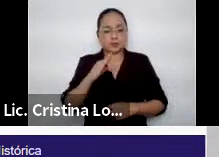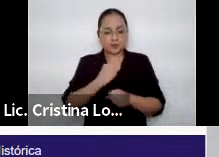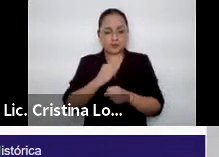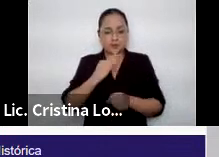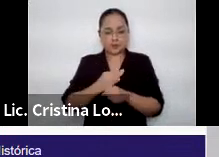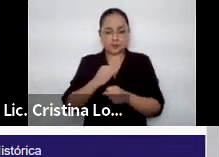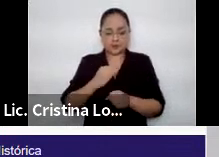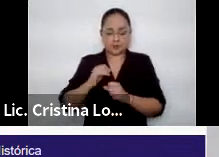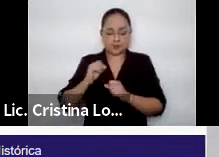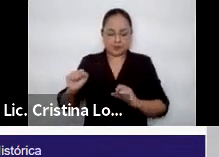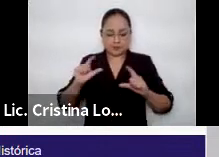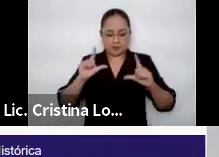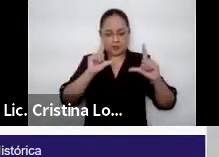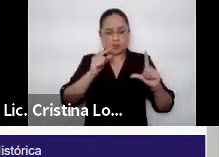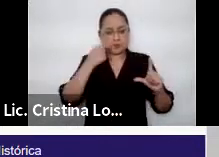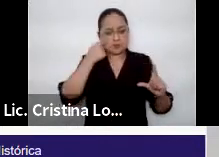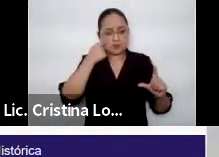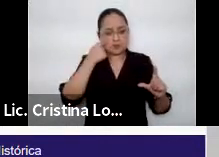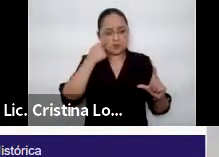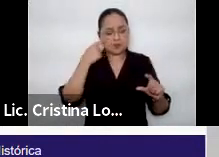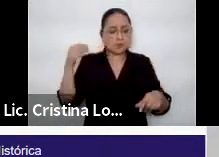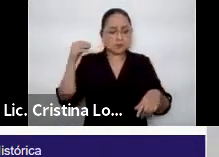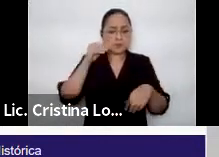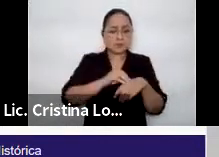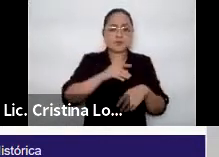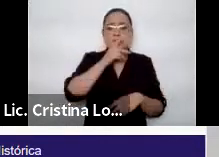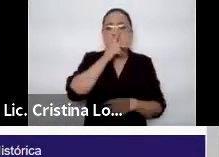este caso, que quisiéramos buscar